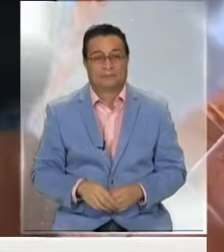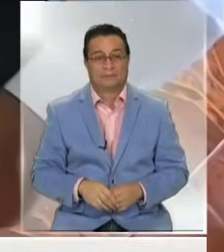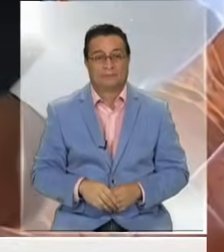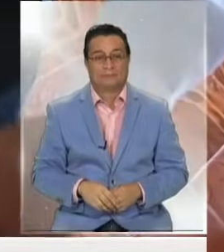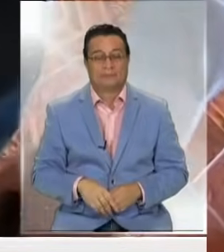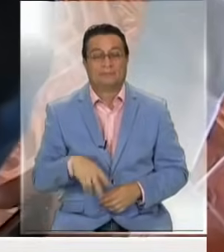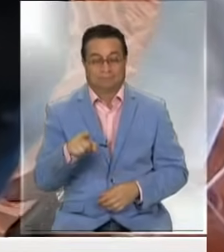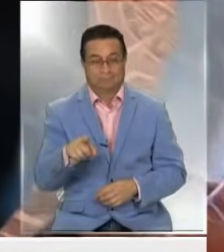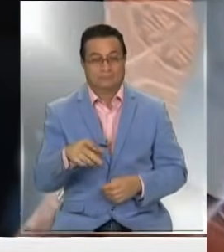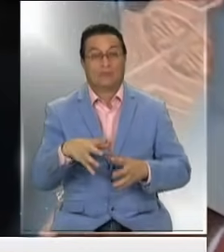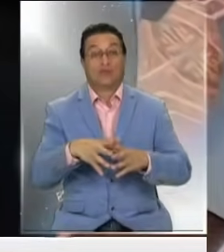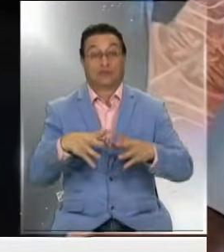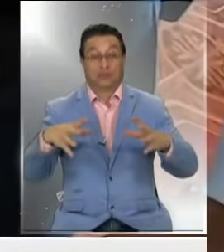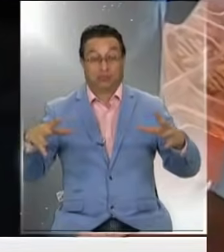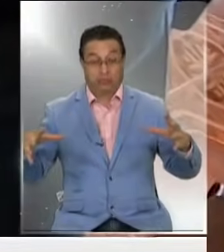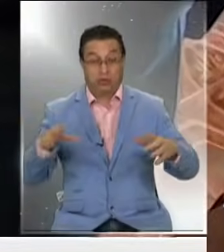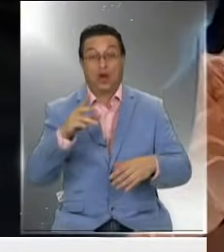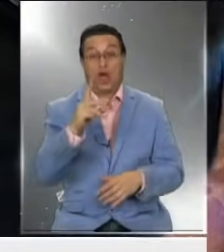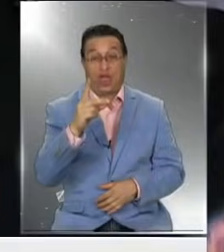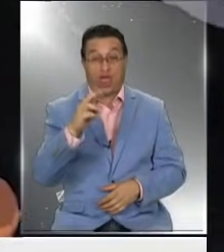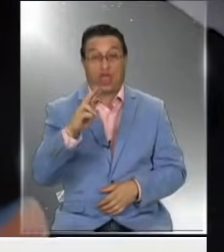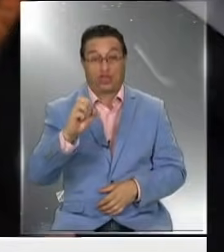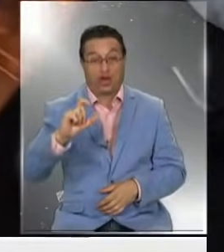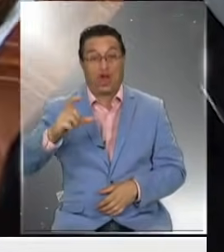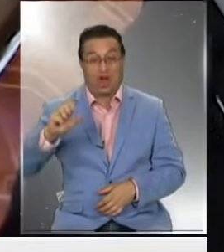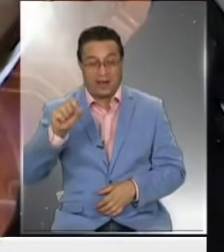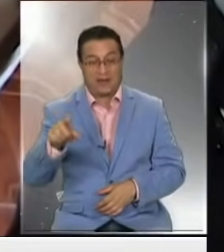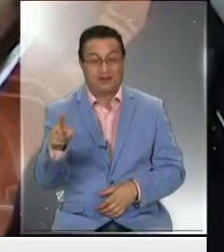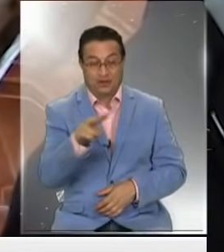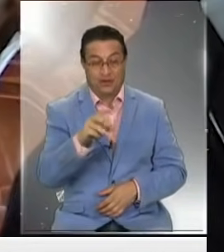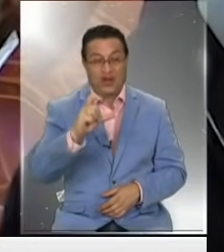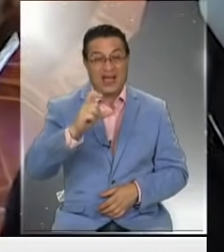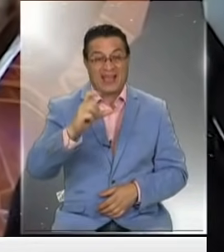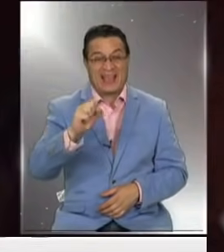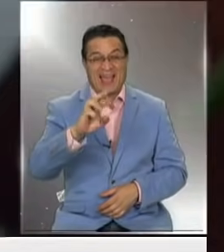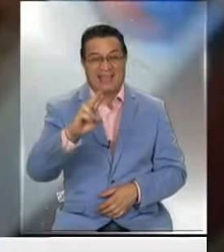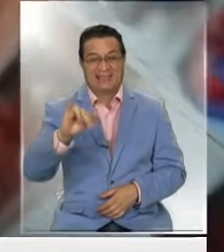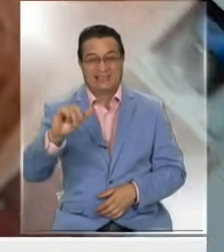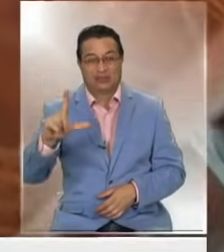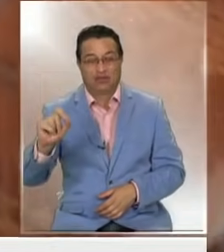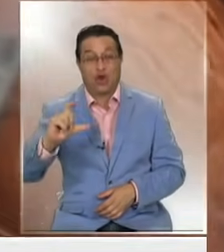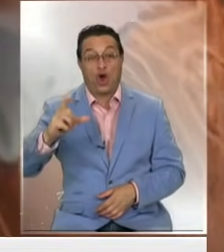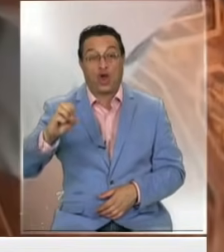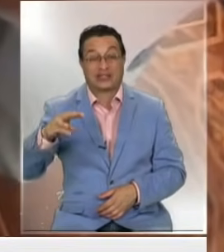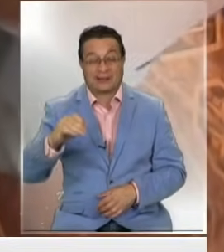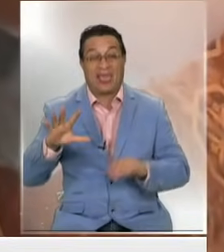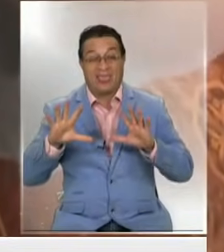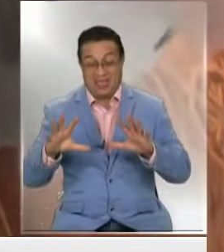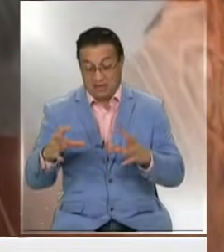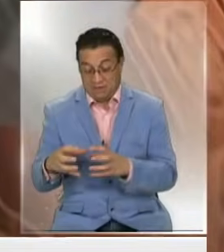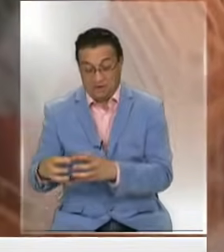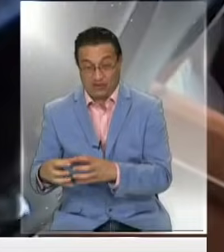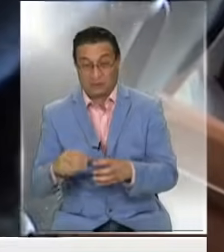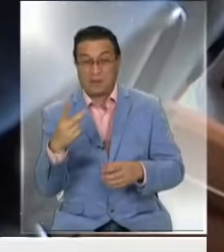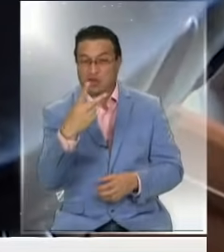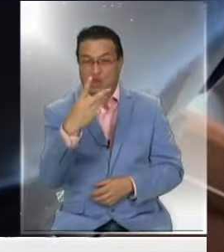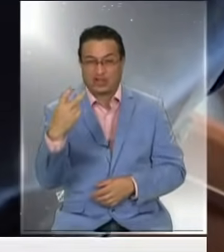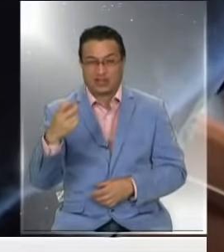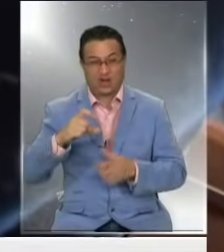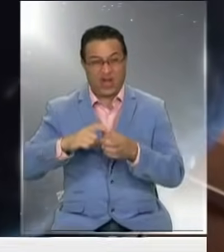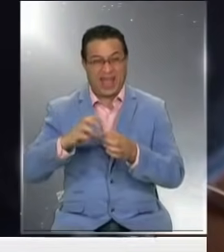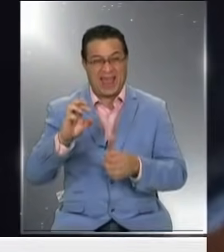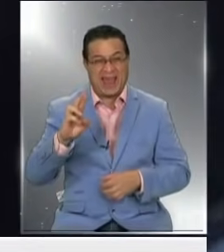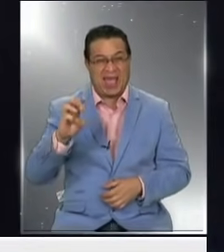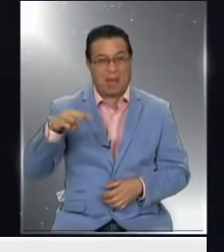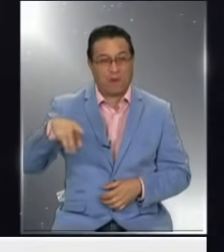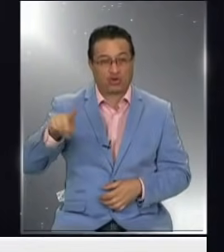Un verdadero arsenal de drogas. Los Carrillo González y compañía tenían 10 bolsas de Tusi, casi 200 gramos, pero había